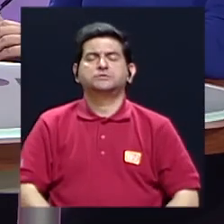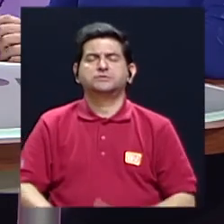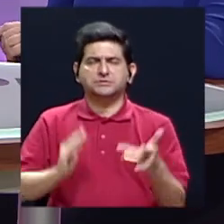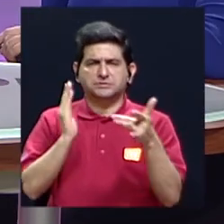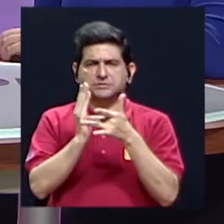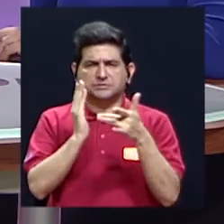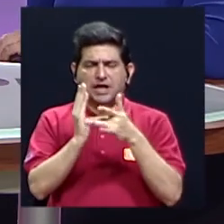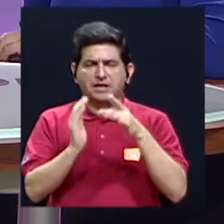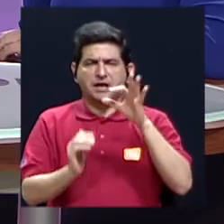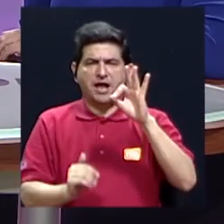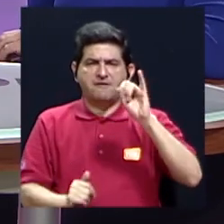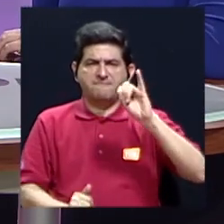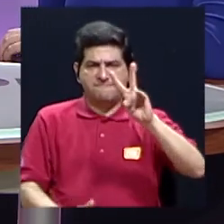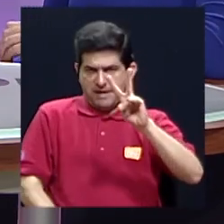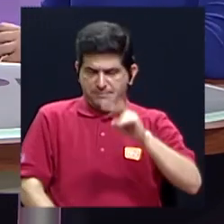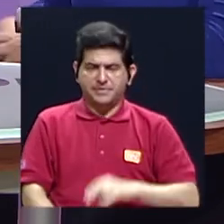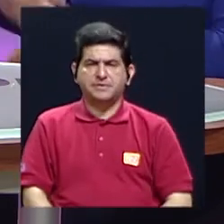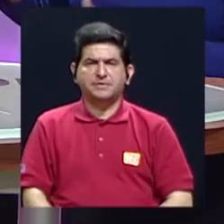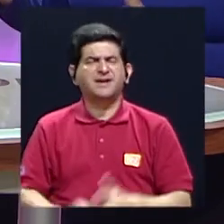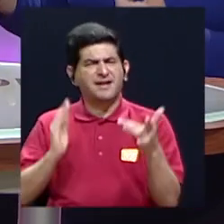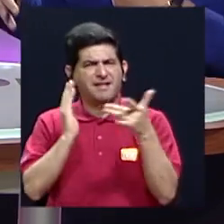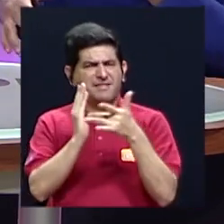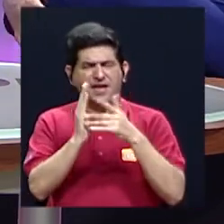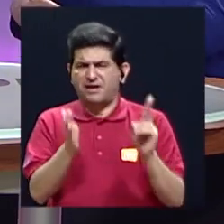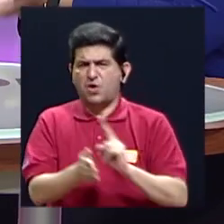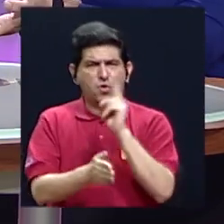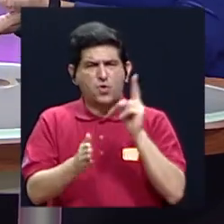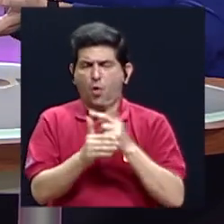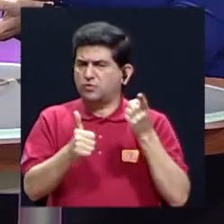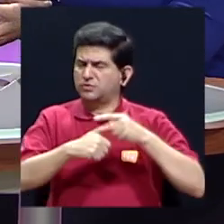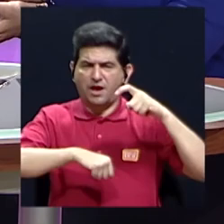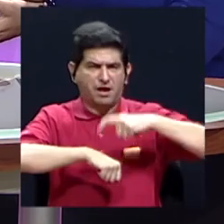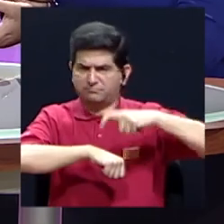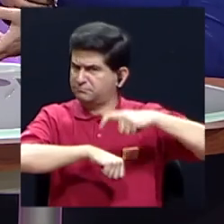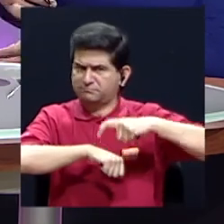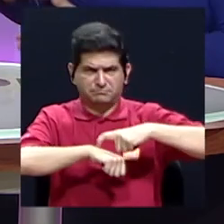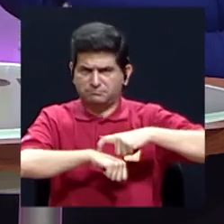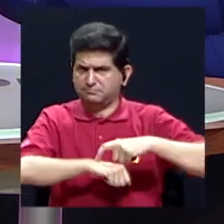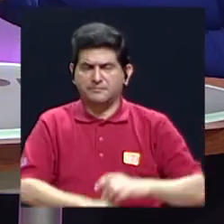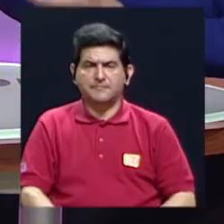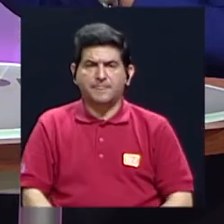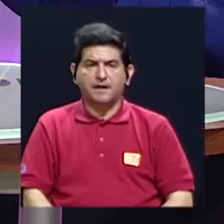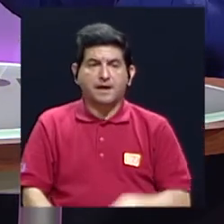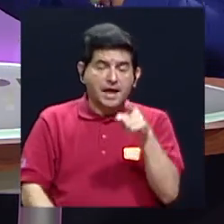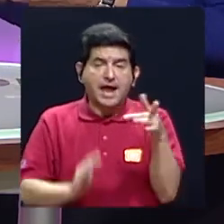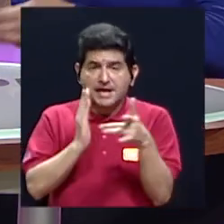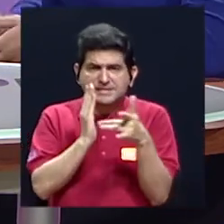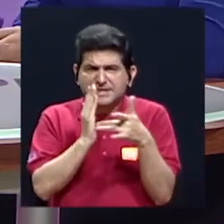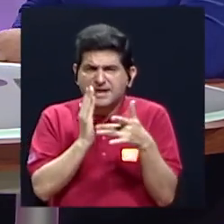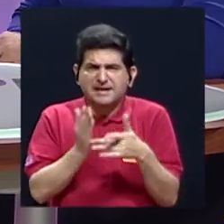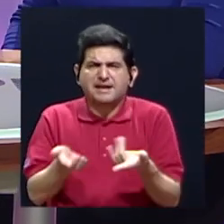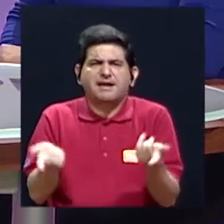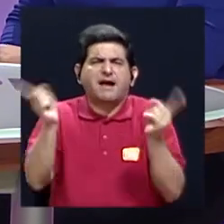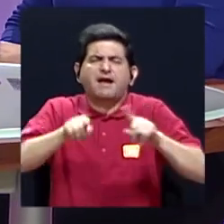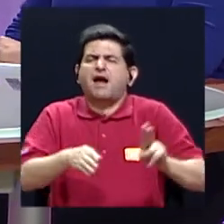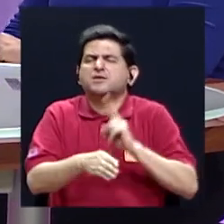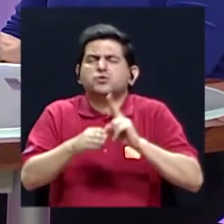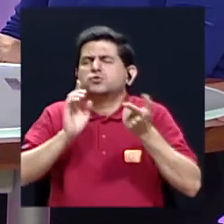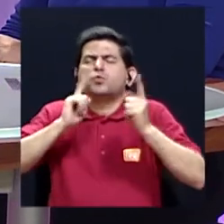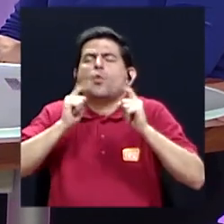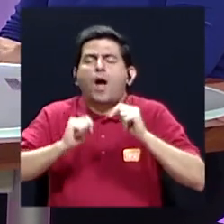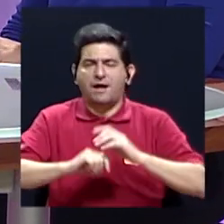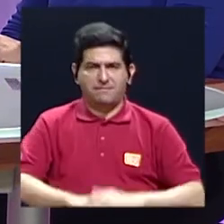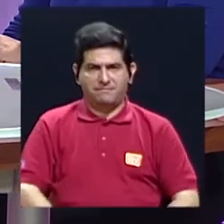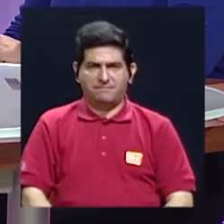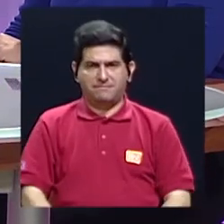de fertilización in vitro es una técnica que no se utiliza de primera instancia, ¿verdad? Uh-huh. Es una técnica, ¿en qué casos se utiliza fertilización in